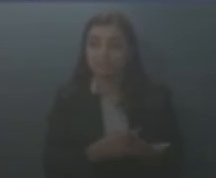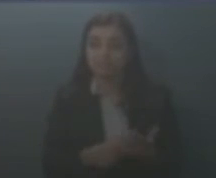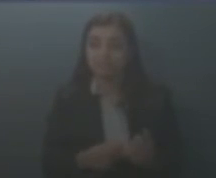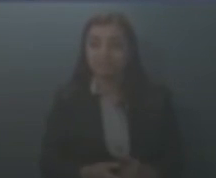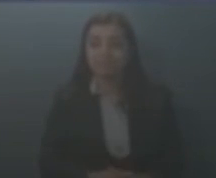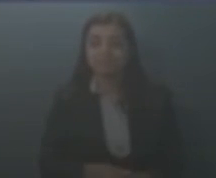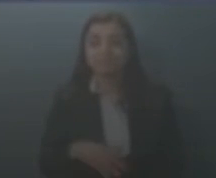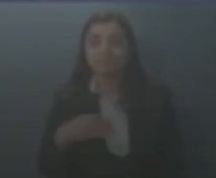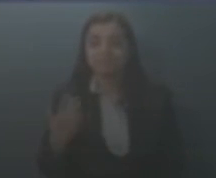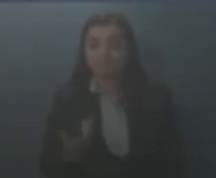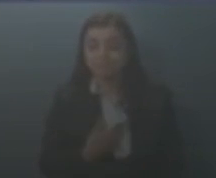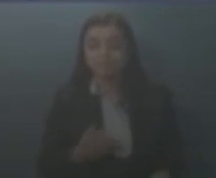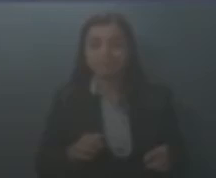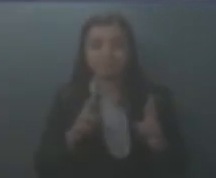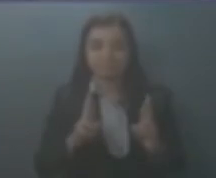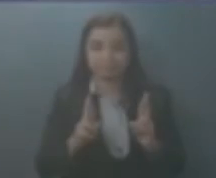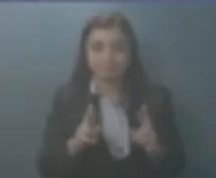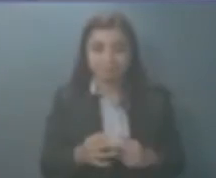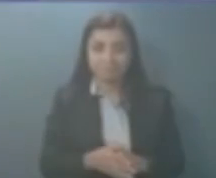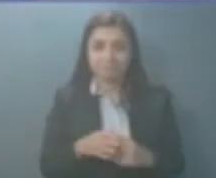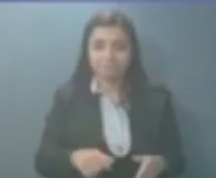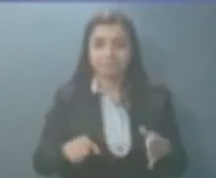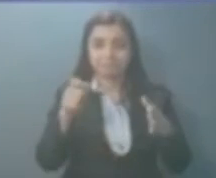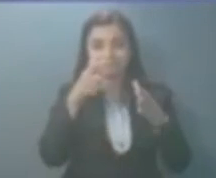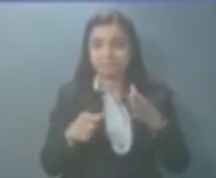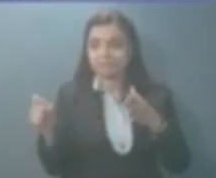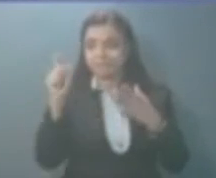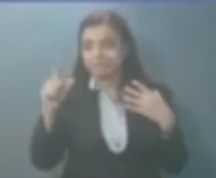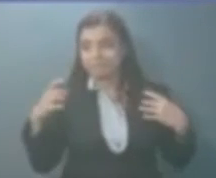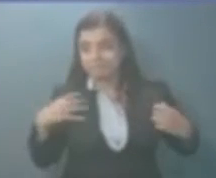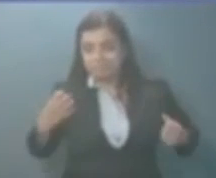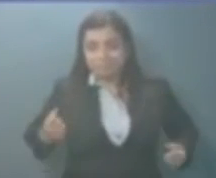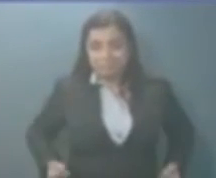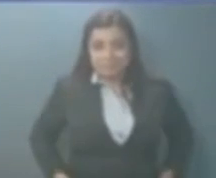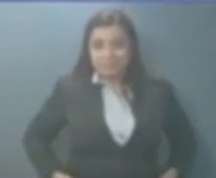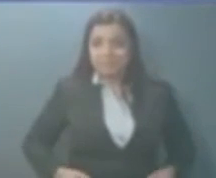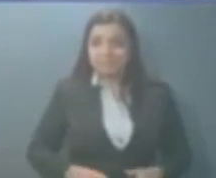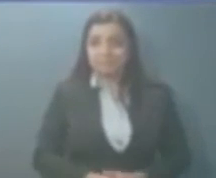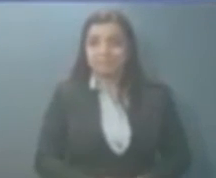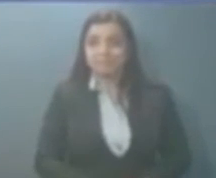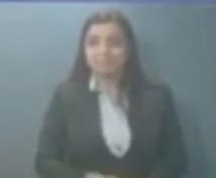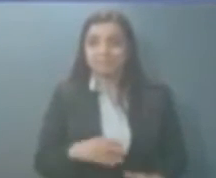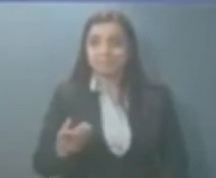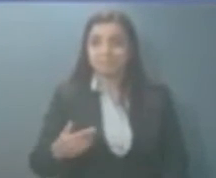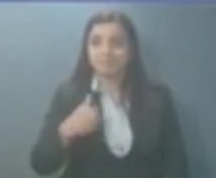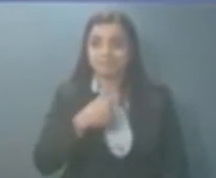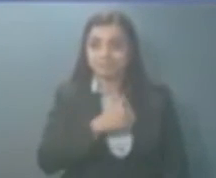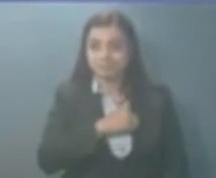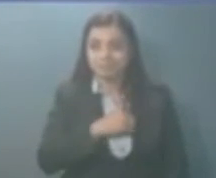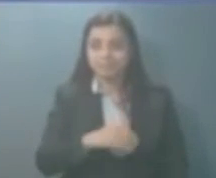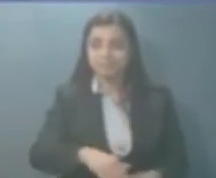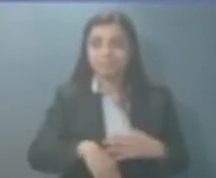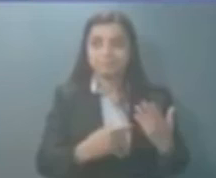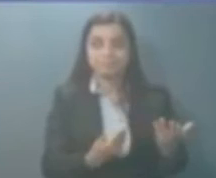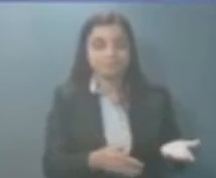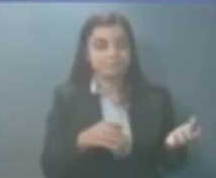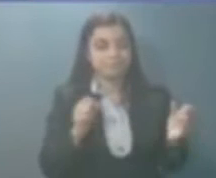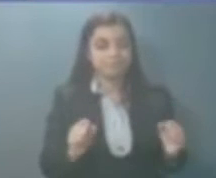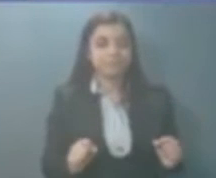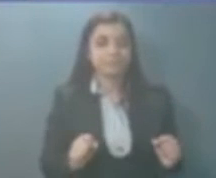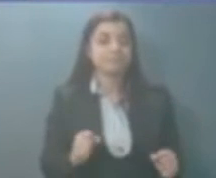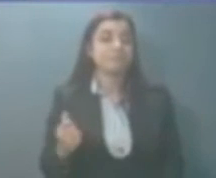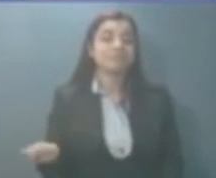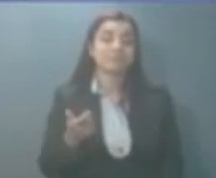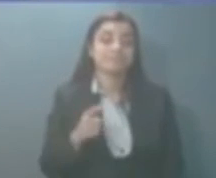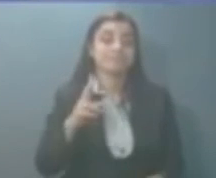pero esperaríamos que para estas carteras de Estado y para estos ministerios que específicamente ven el